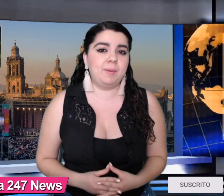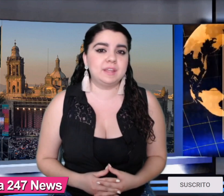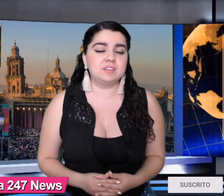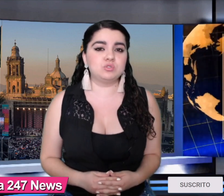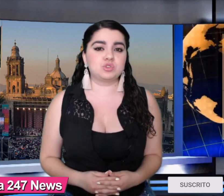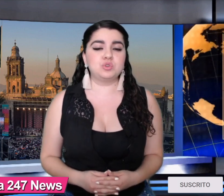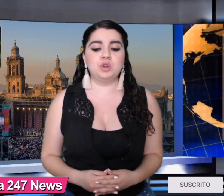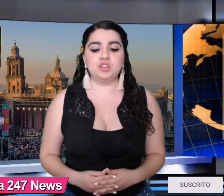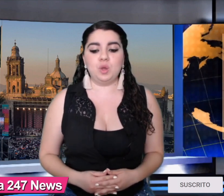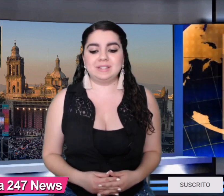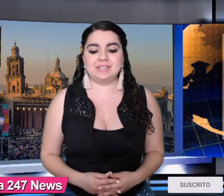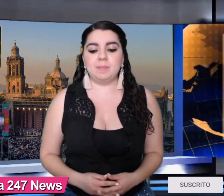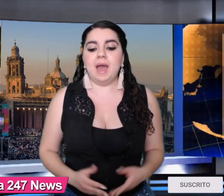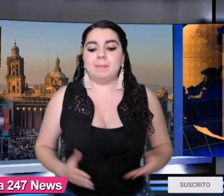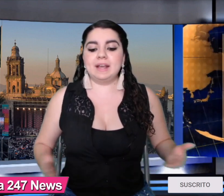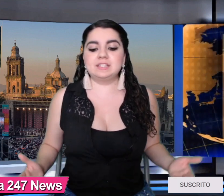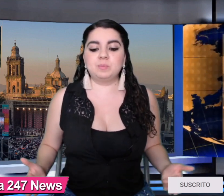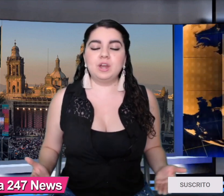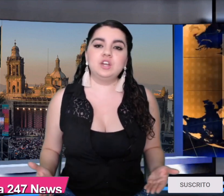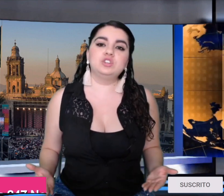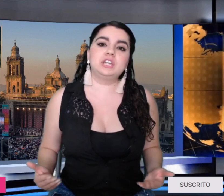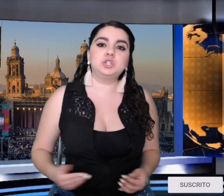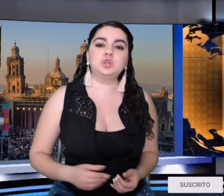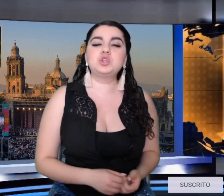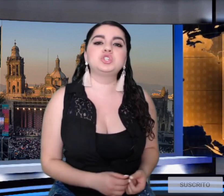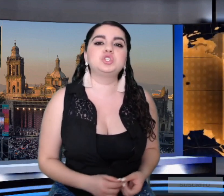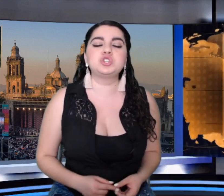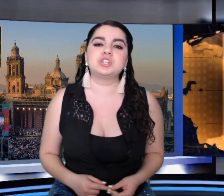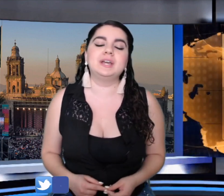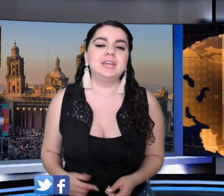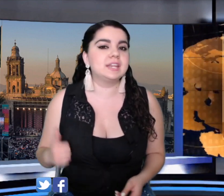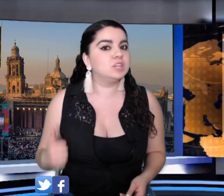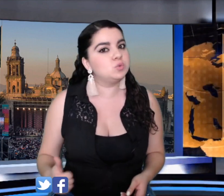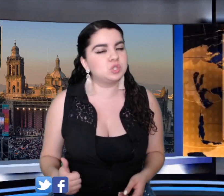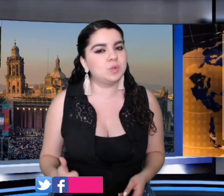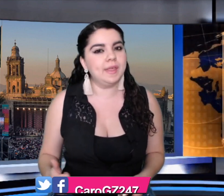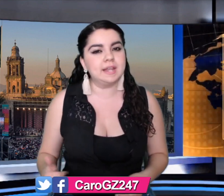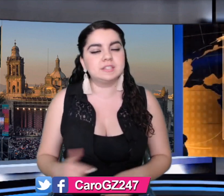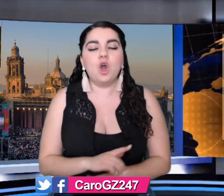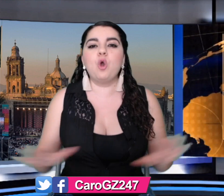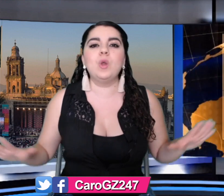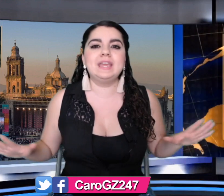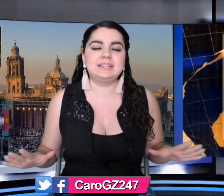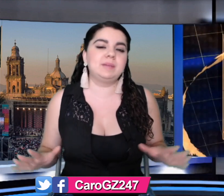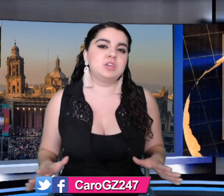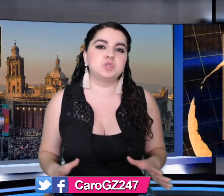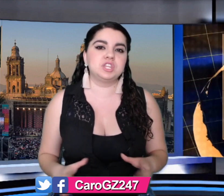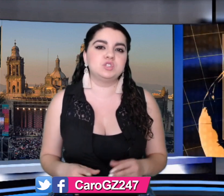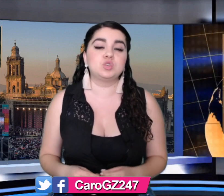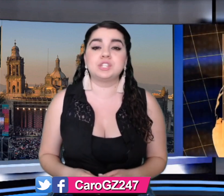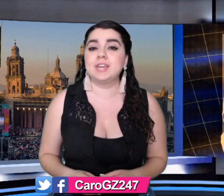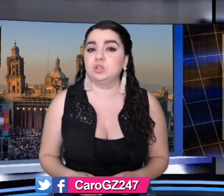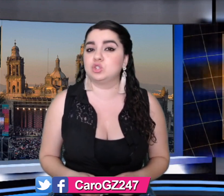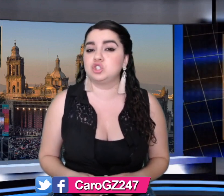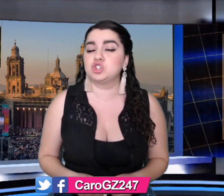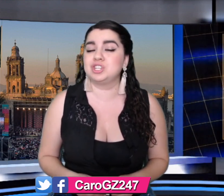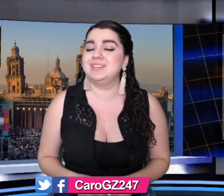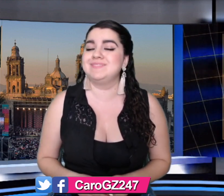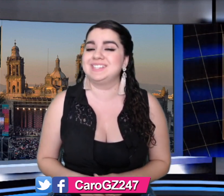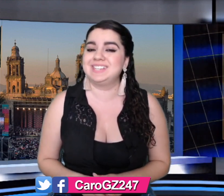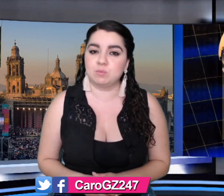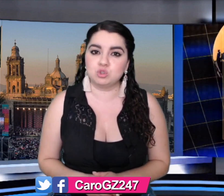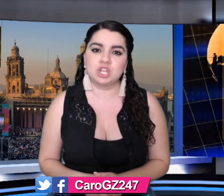pantalla va a aparecer nuestro número de WhatsApp para que se pongan en contacto con nosotros y nos hagan llegar denuncias ciudadanas o cualquier tema que ustedes gusten que